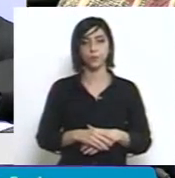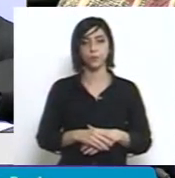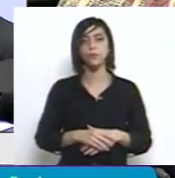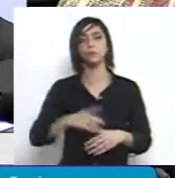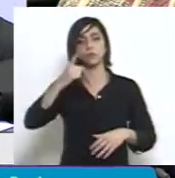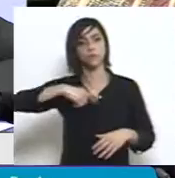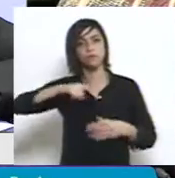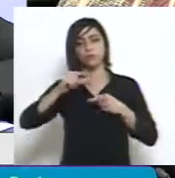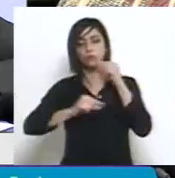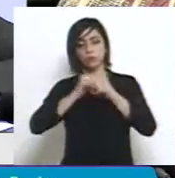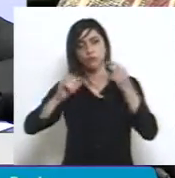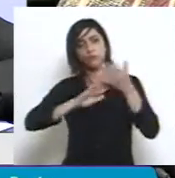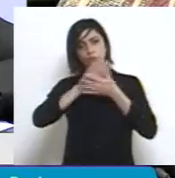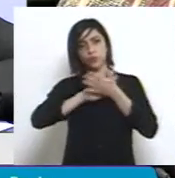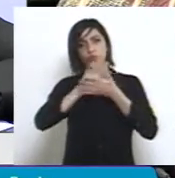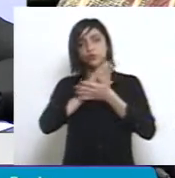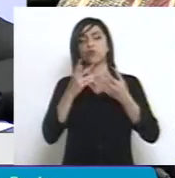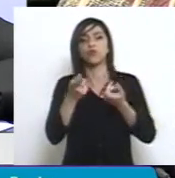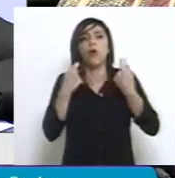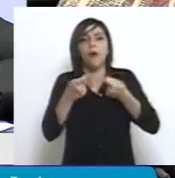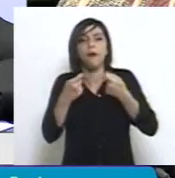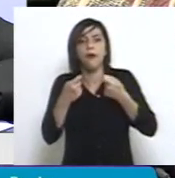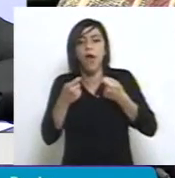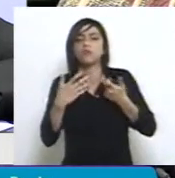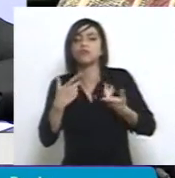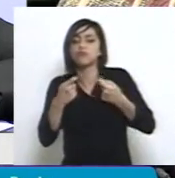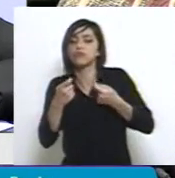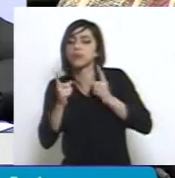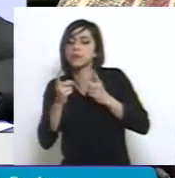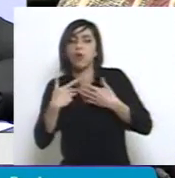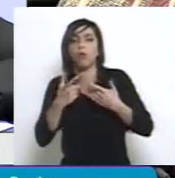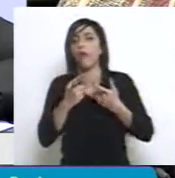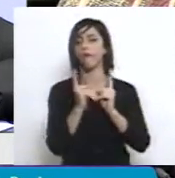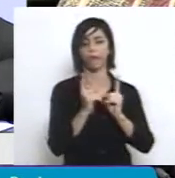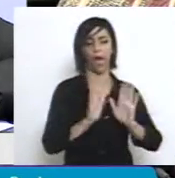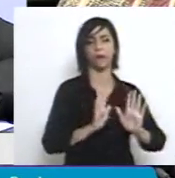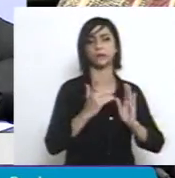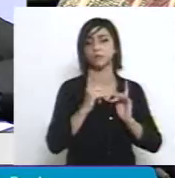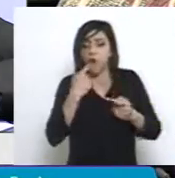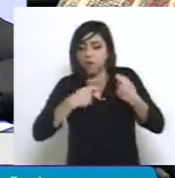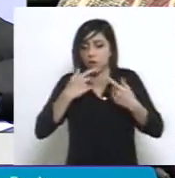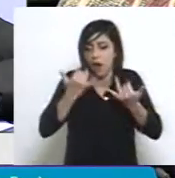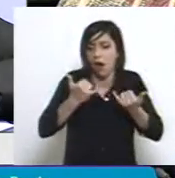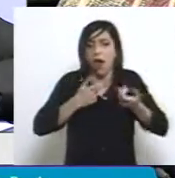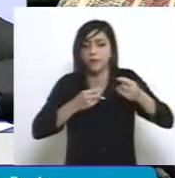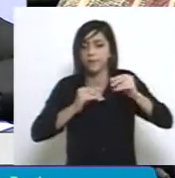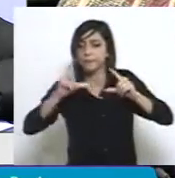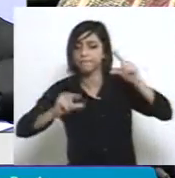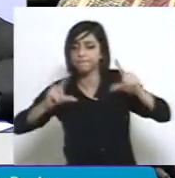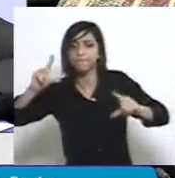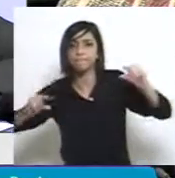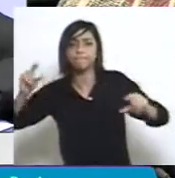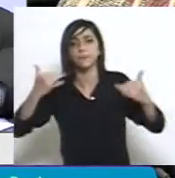de gasto no rígido, de gasto flexible, es mínima en función de este